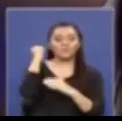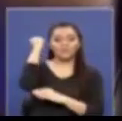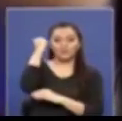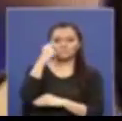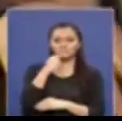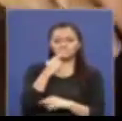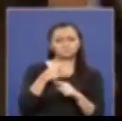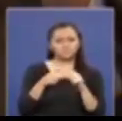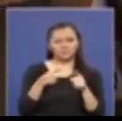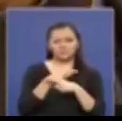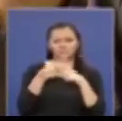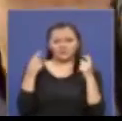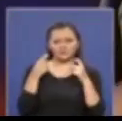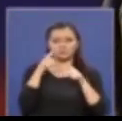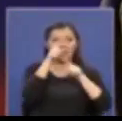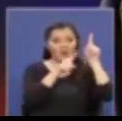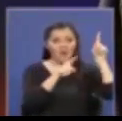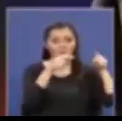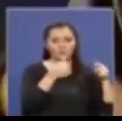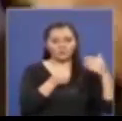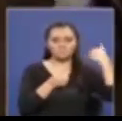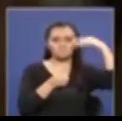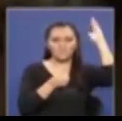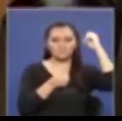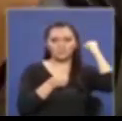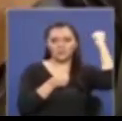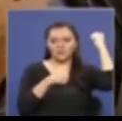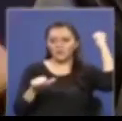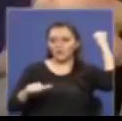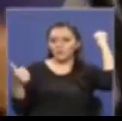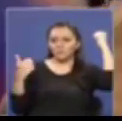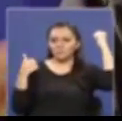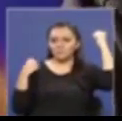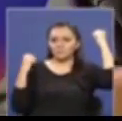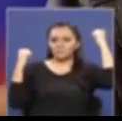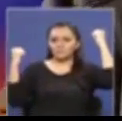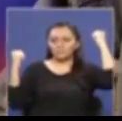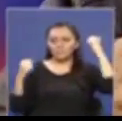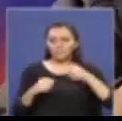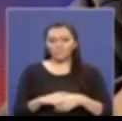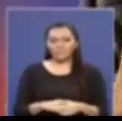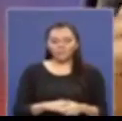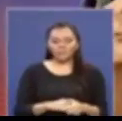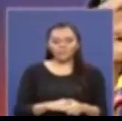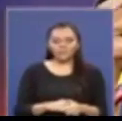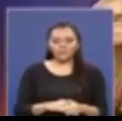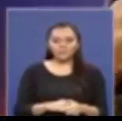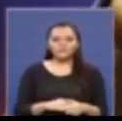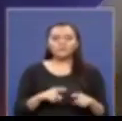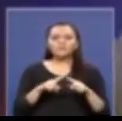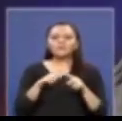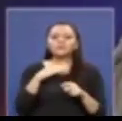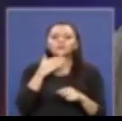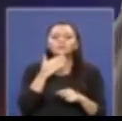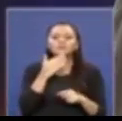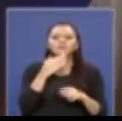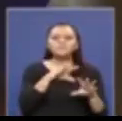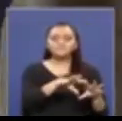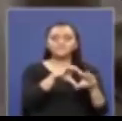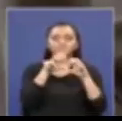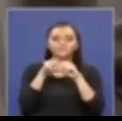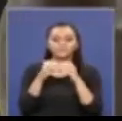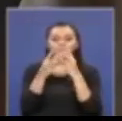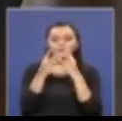gran falsedad. Algunos tenían más derechos que otros. O algunos tenían derechos y otros no tenían nada. ¿Cómo se localizaron y